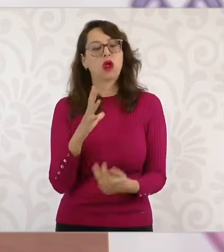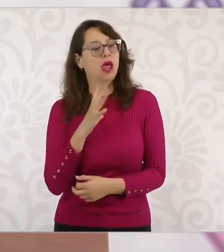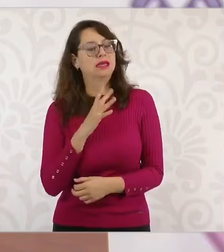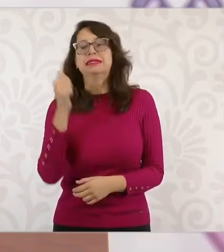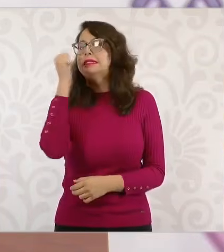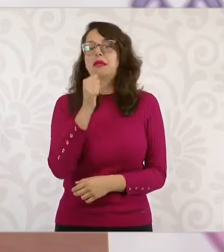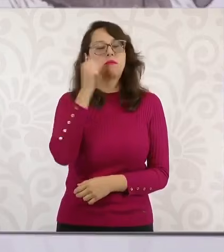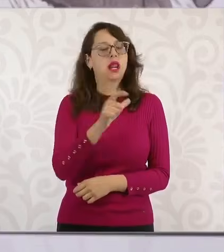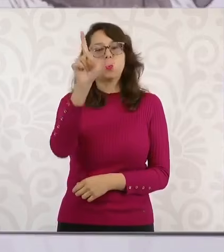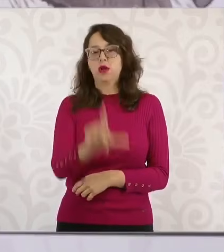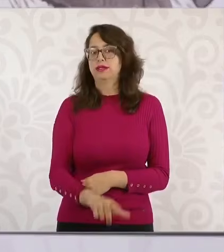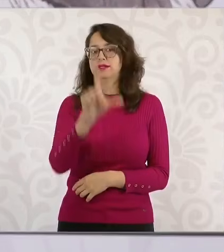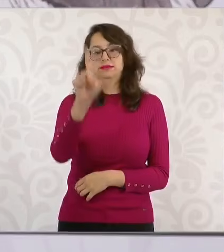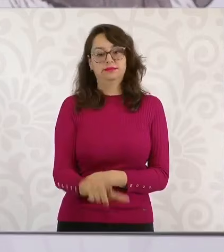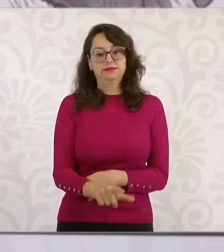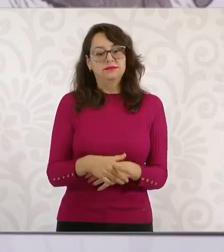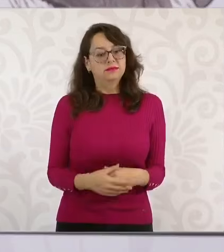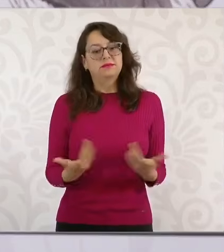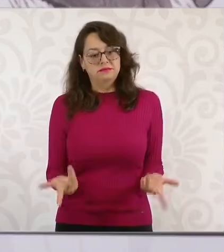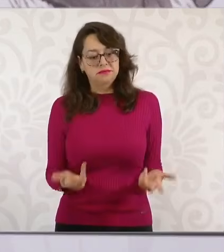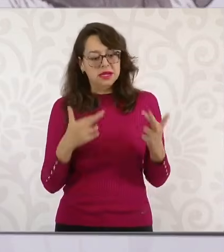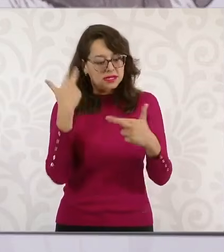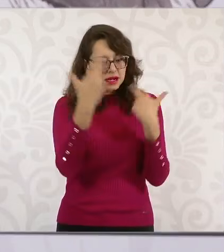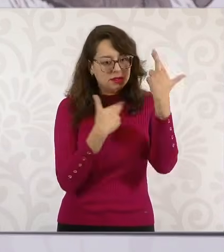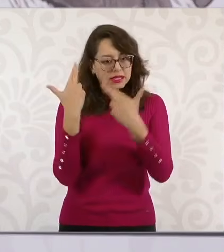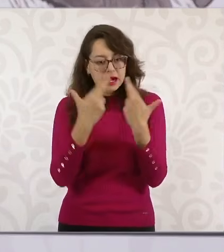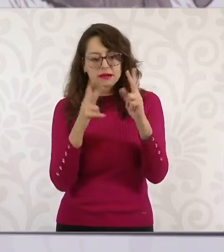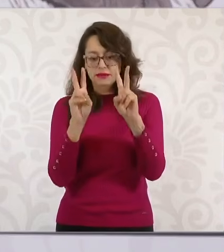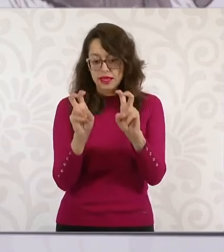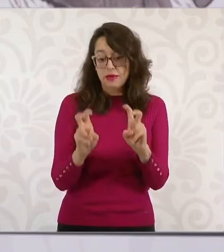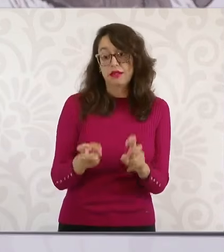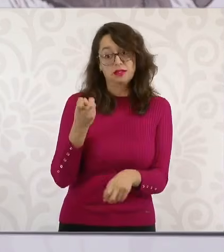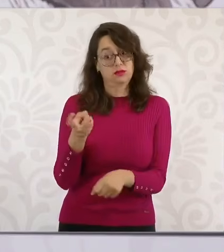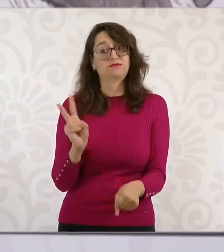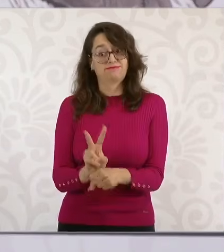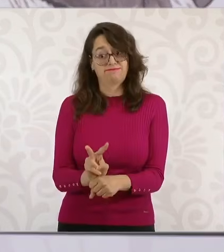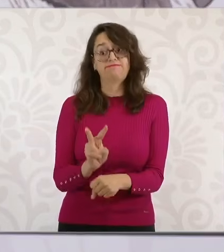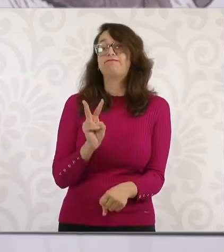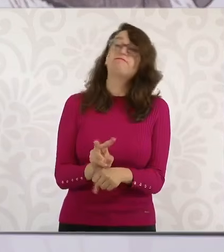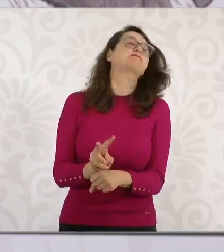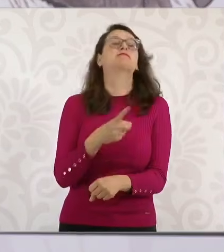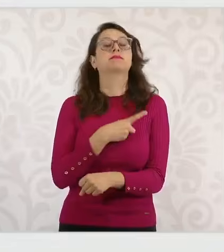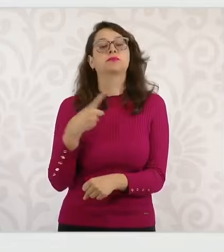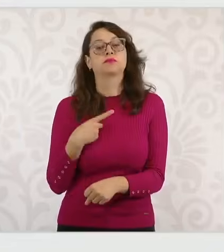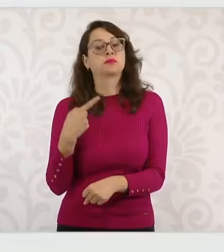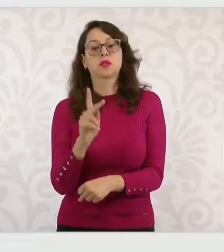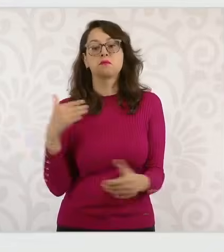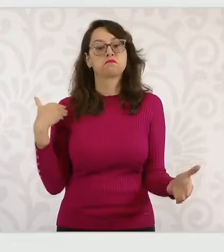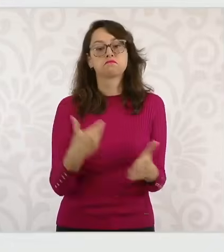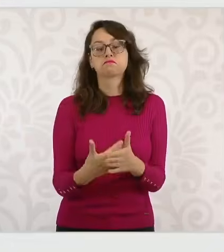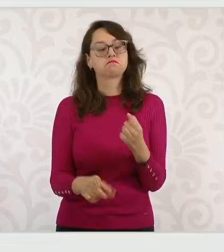con Secretaría de Hacienda y ahí vemos varios temas y entre otros pues vamos a estar evaluando esto, pero hasta ahora no